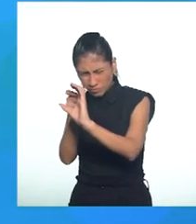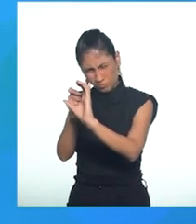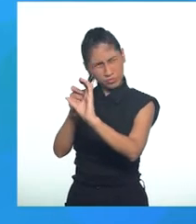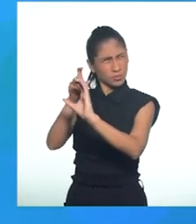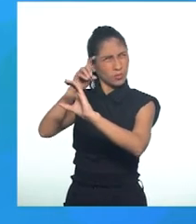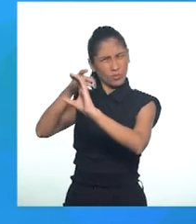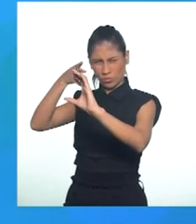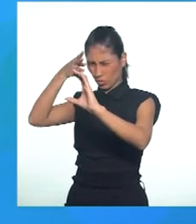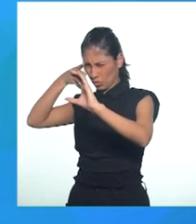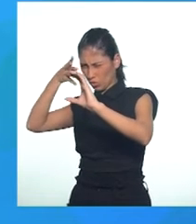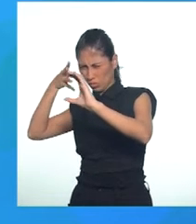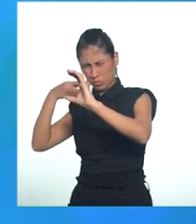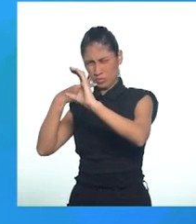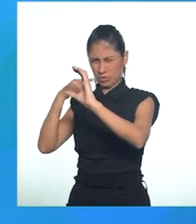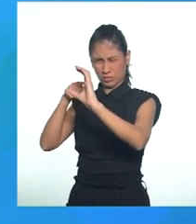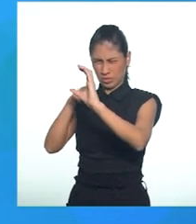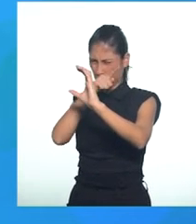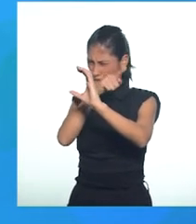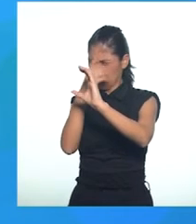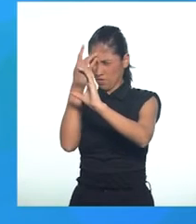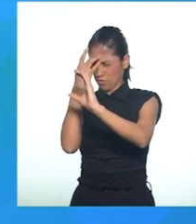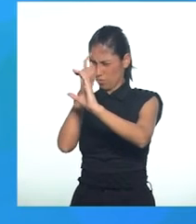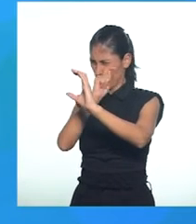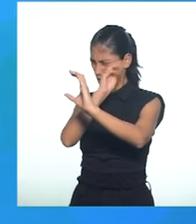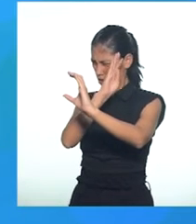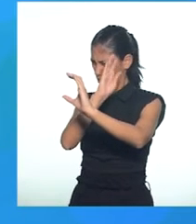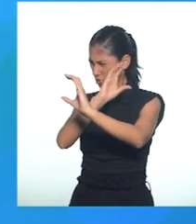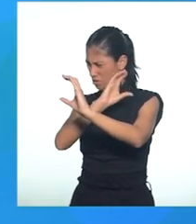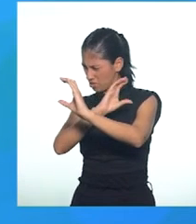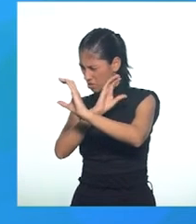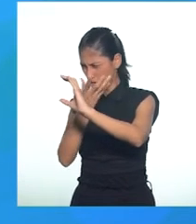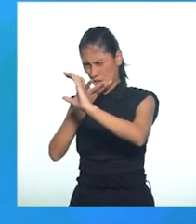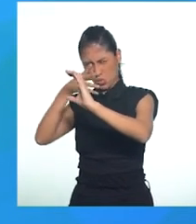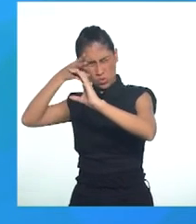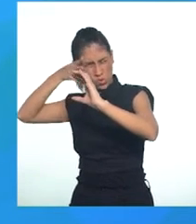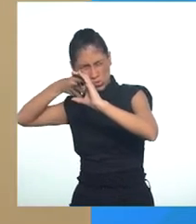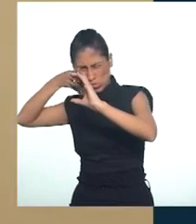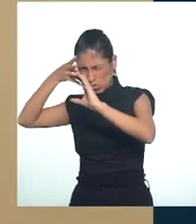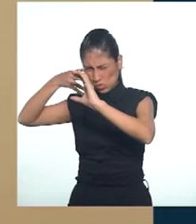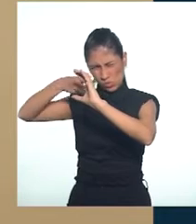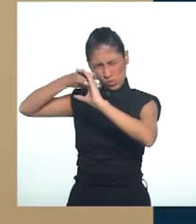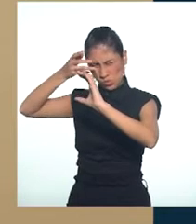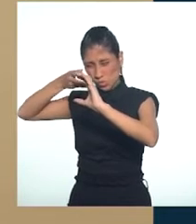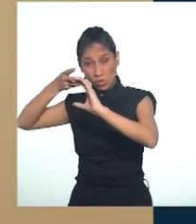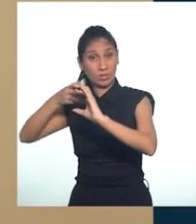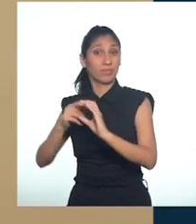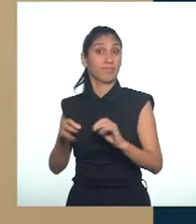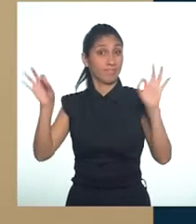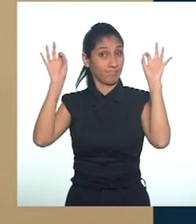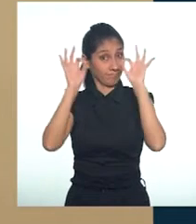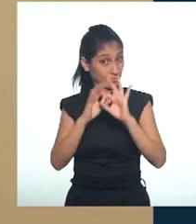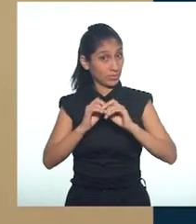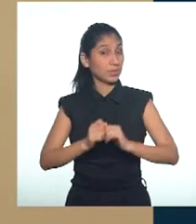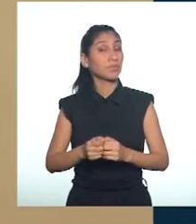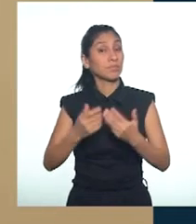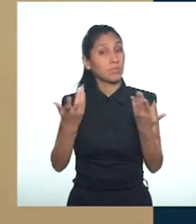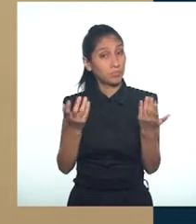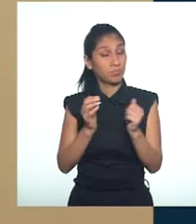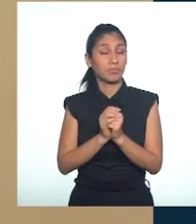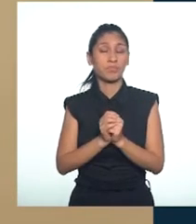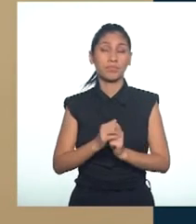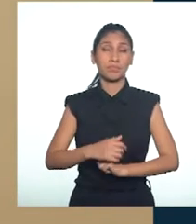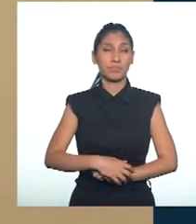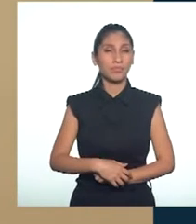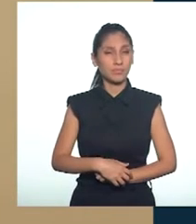laboratorio para confirmar o no la presencia de la bacteria Mycobacterium tuberculosis, que